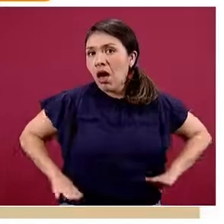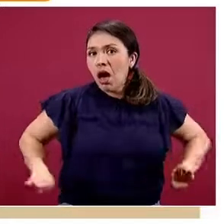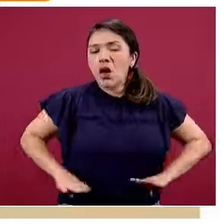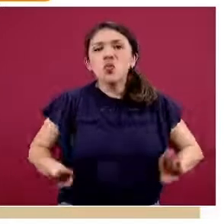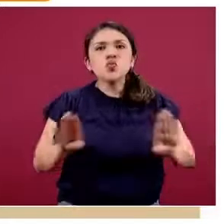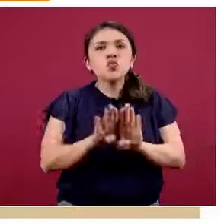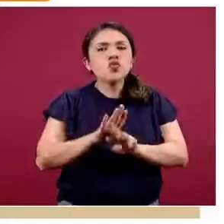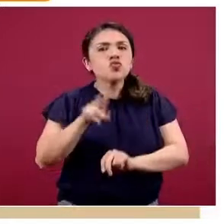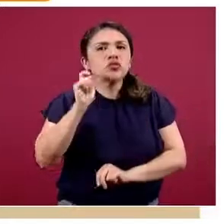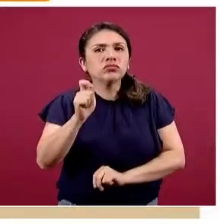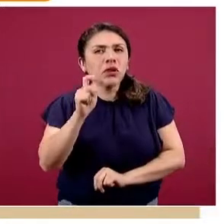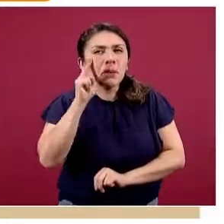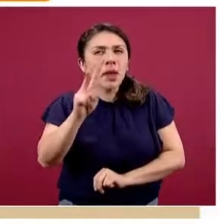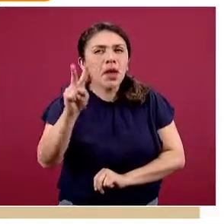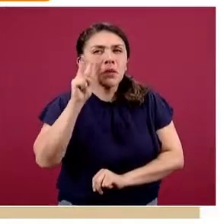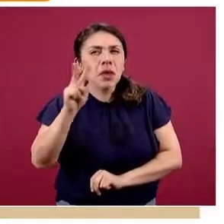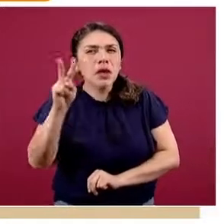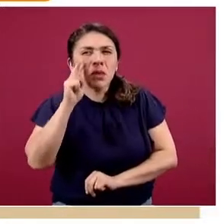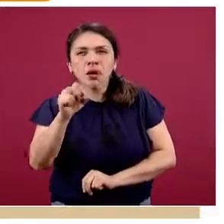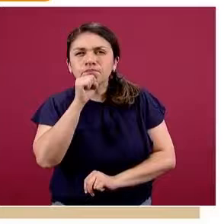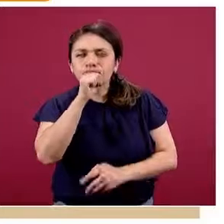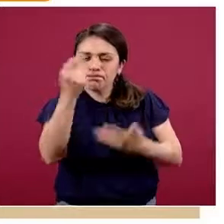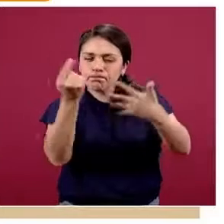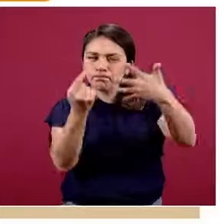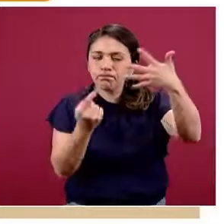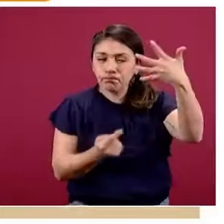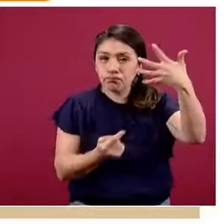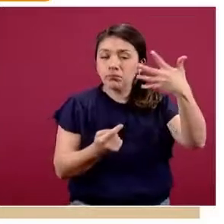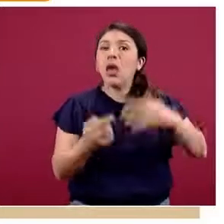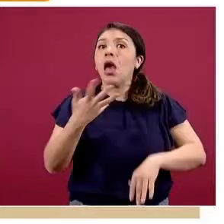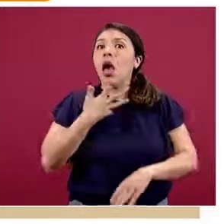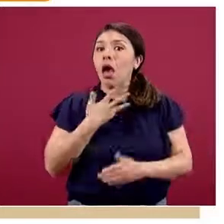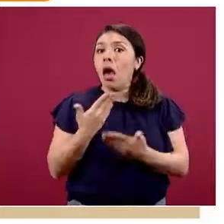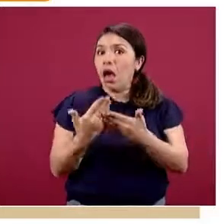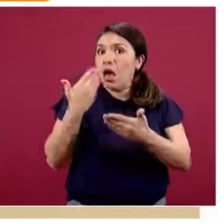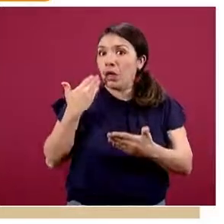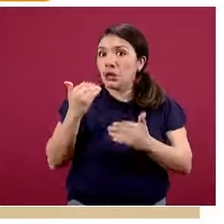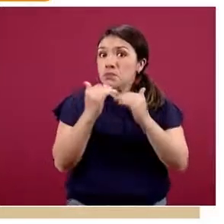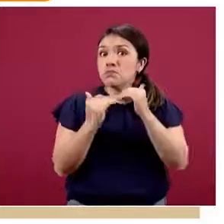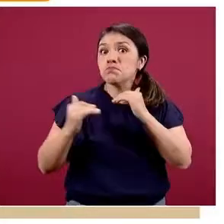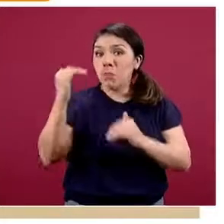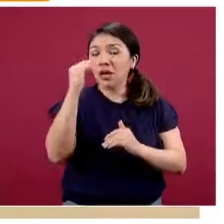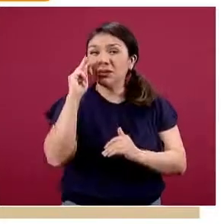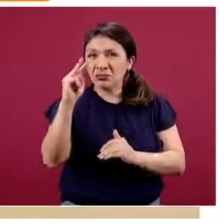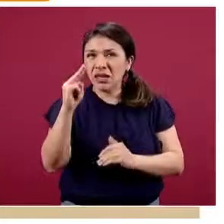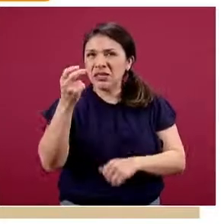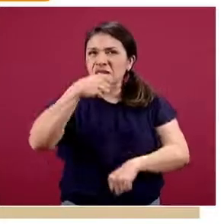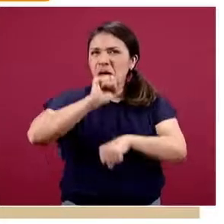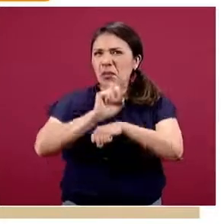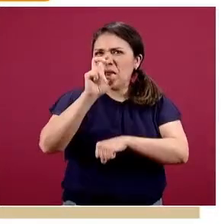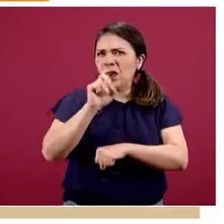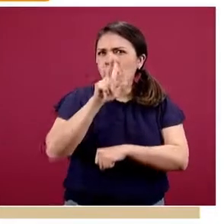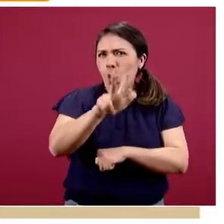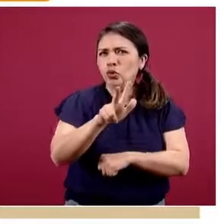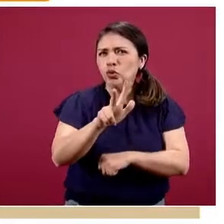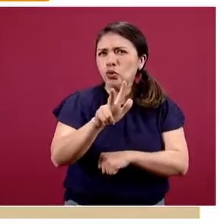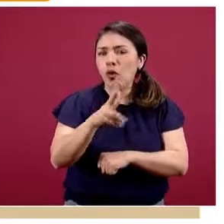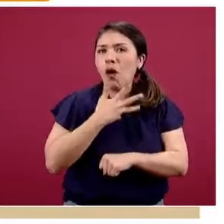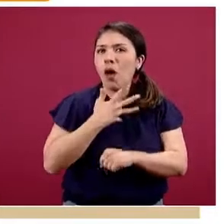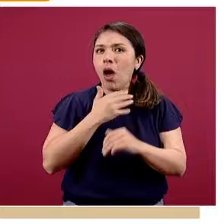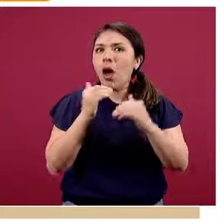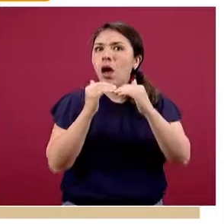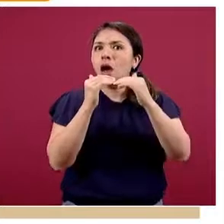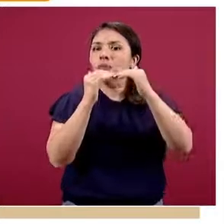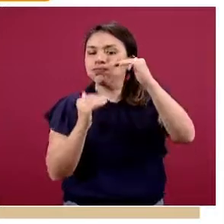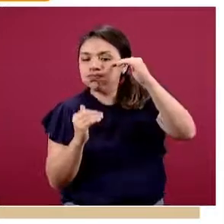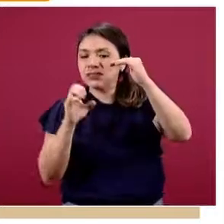veíamos viendo de este indicador. Ya se había incrementado, veíamos en la semana 38, había